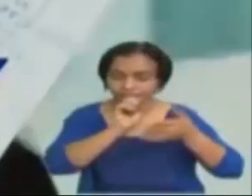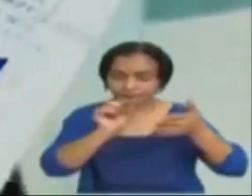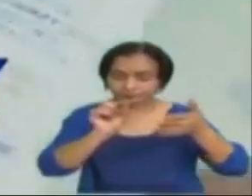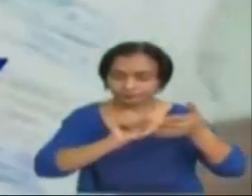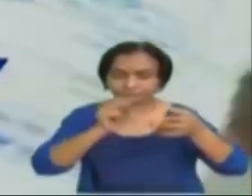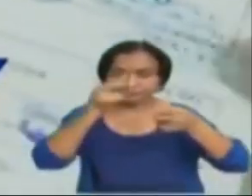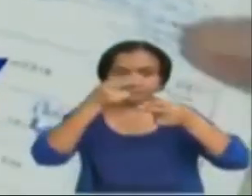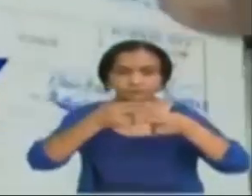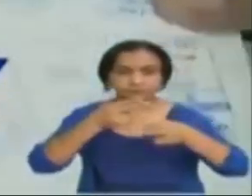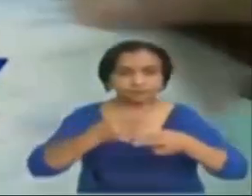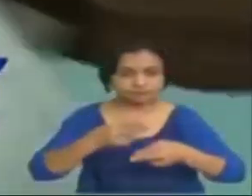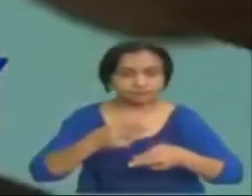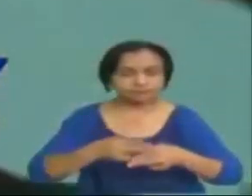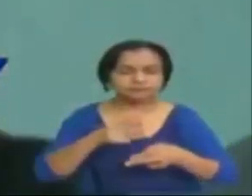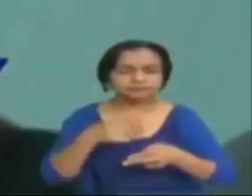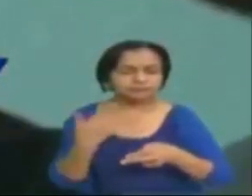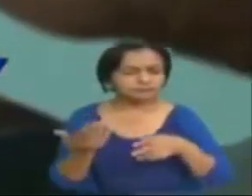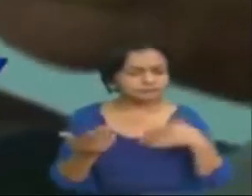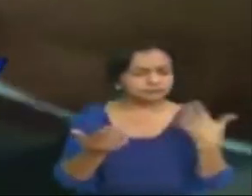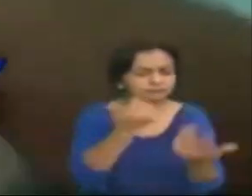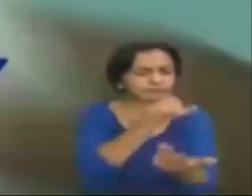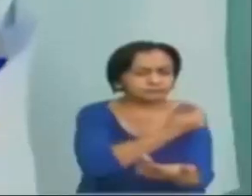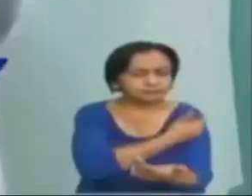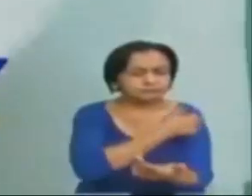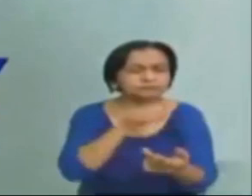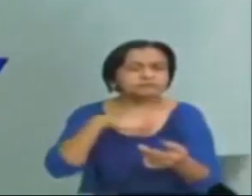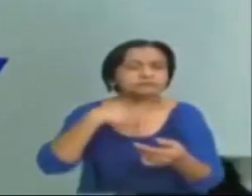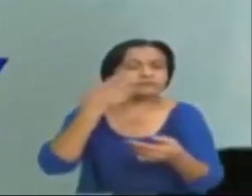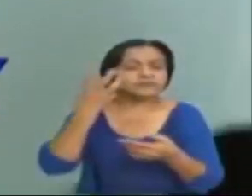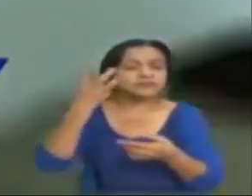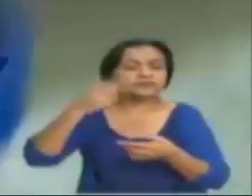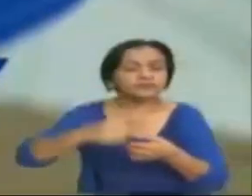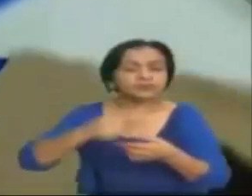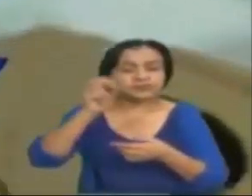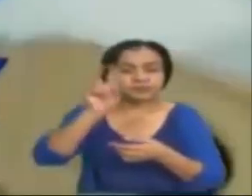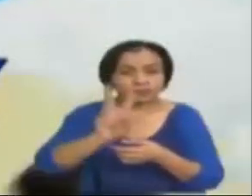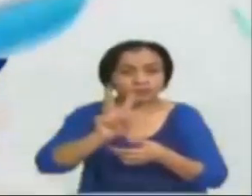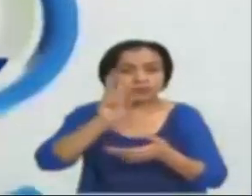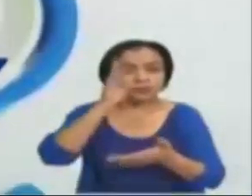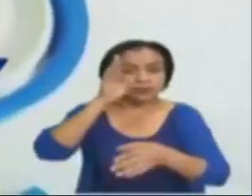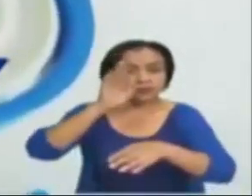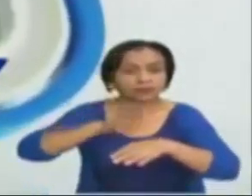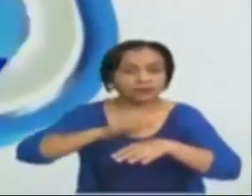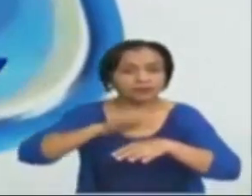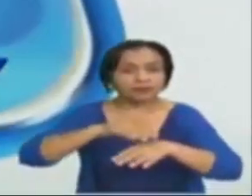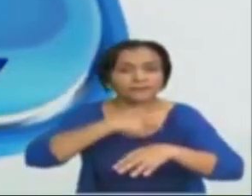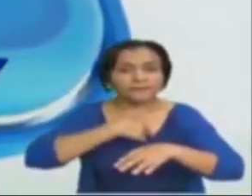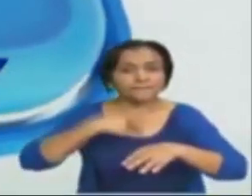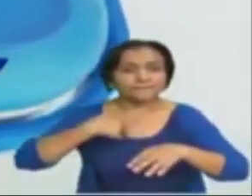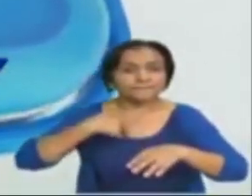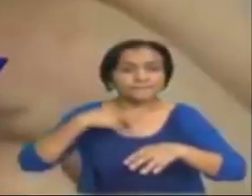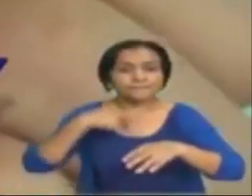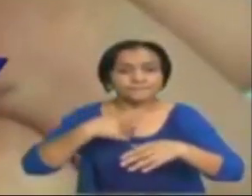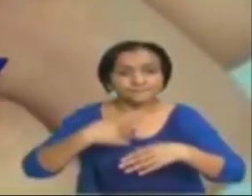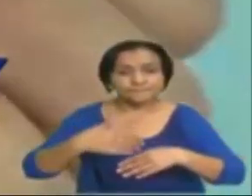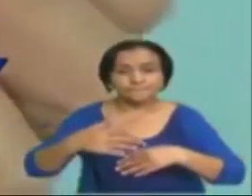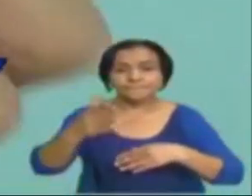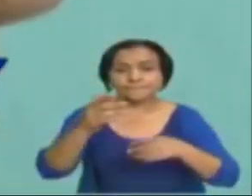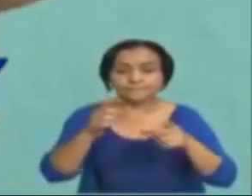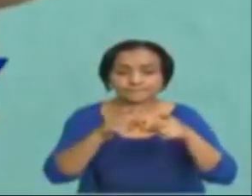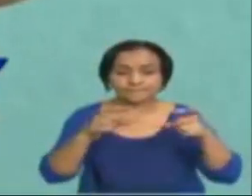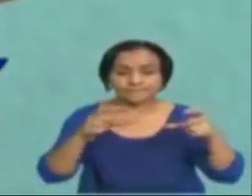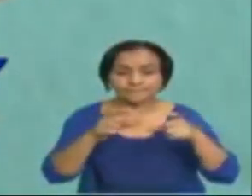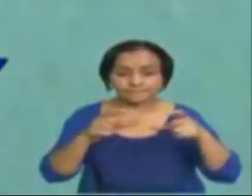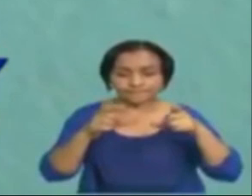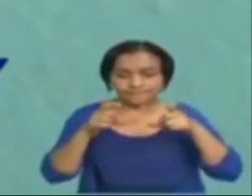en todo el país. El Ministerio de Salud está haciendo una programación especial para cubrir, pero aquí lo